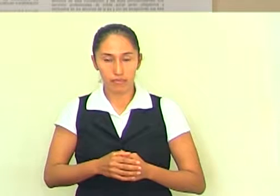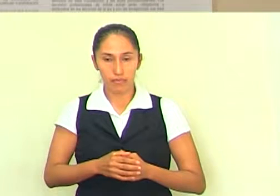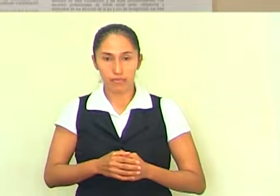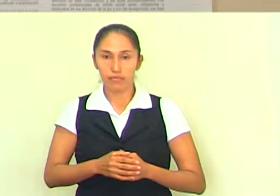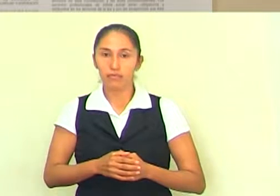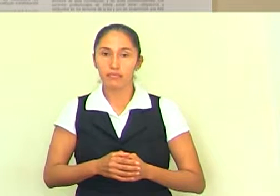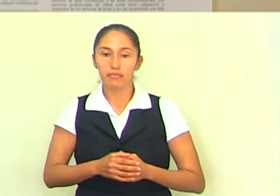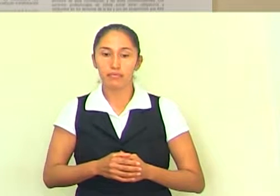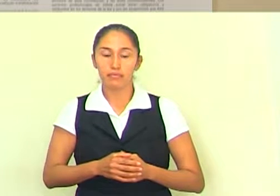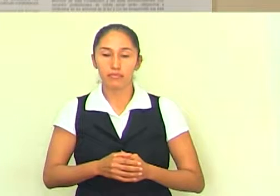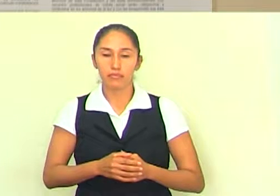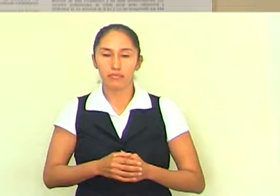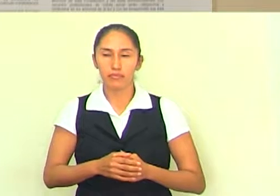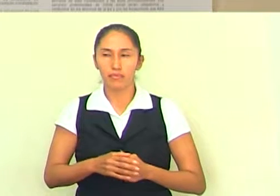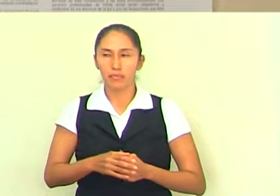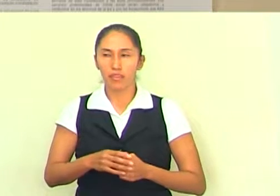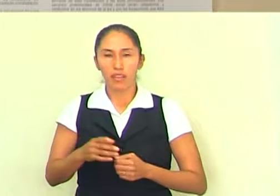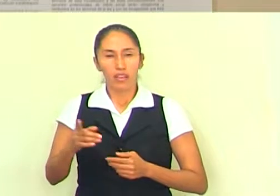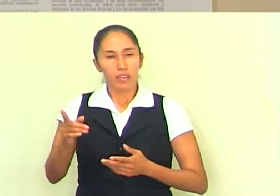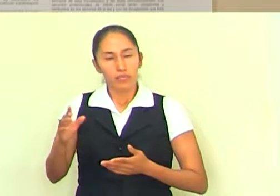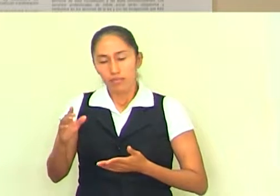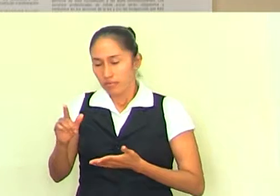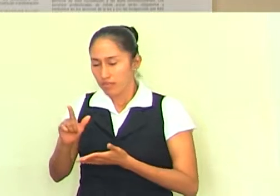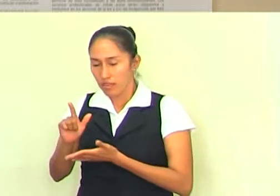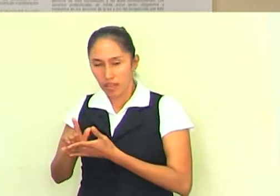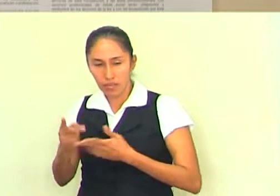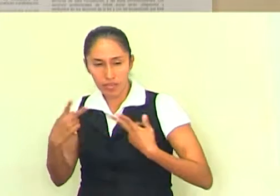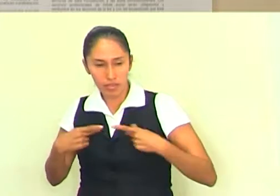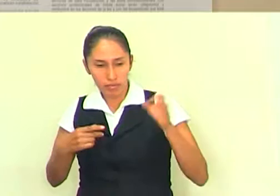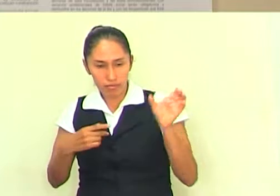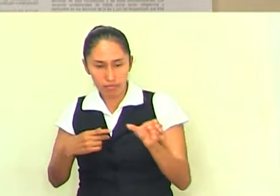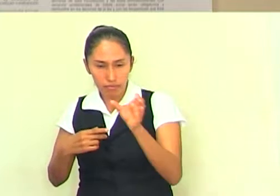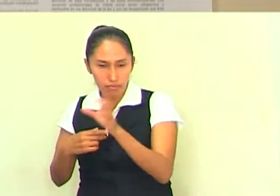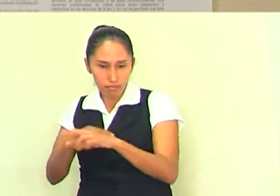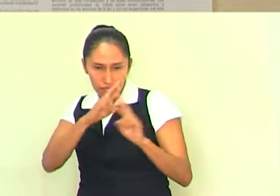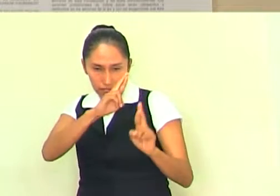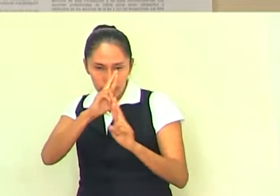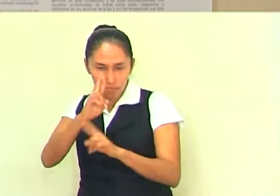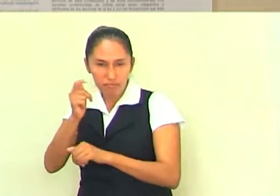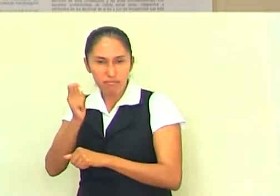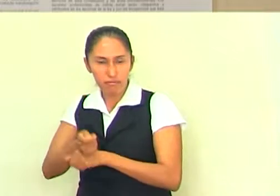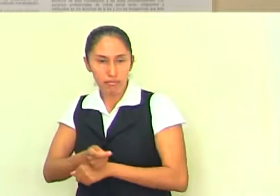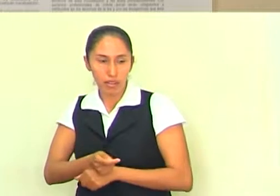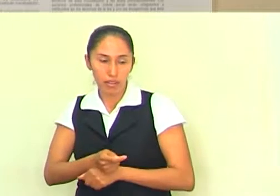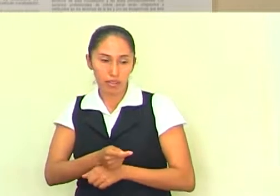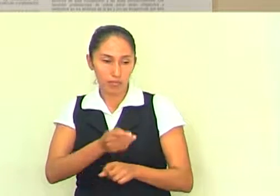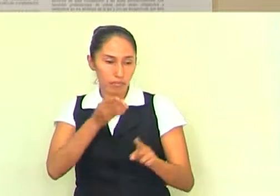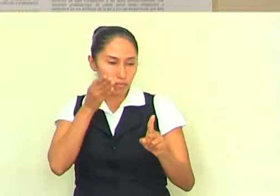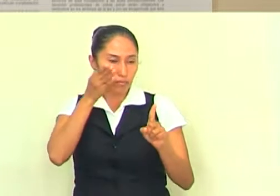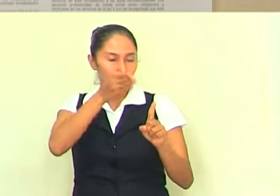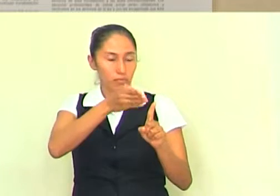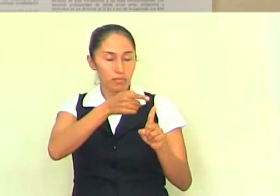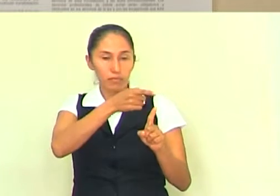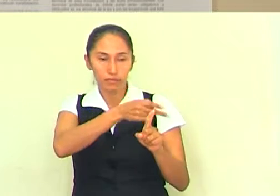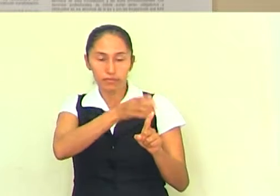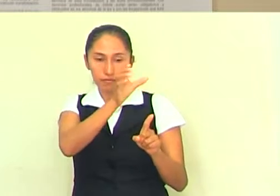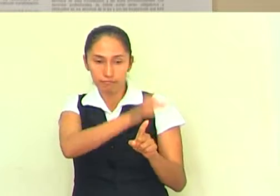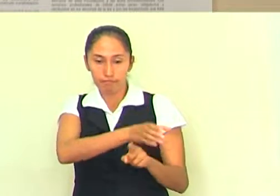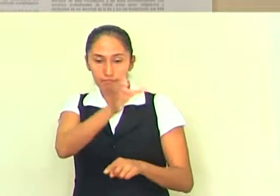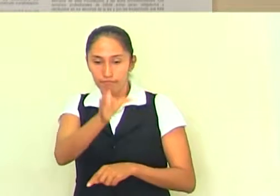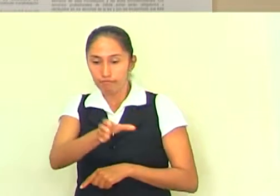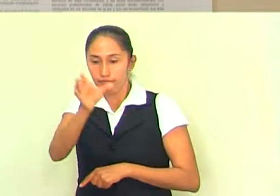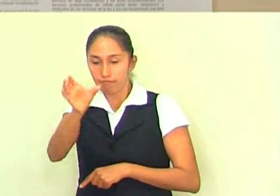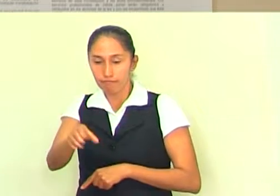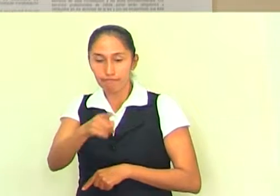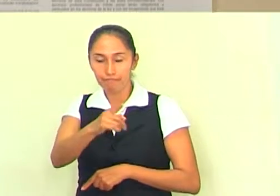como objetivo central el desarrollo integral de la persona. Si se cumplen